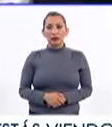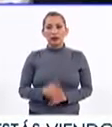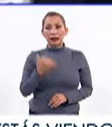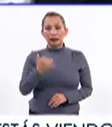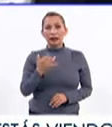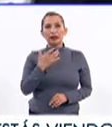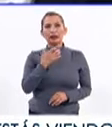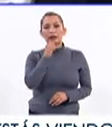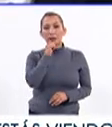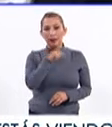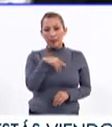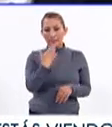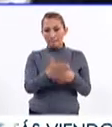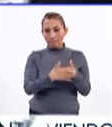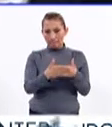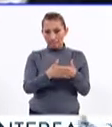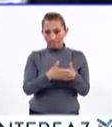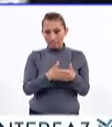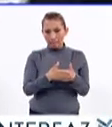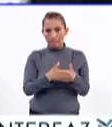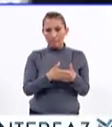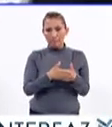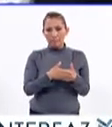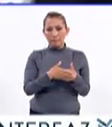Y tendremos